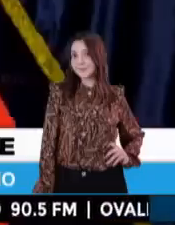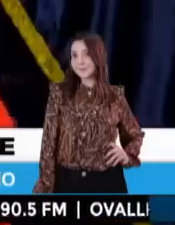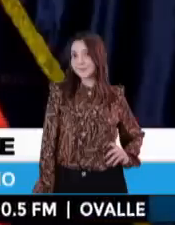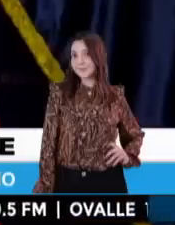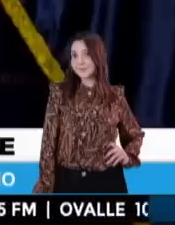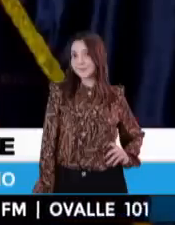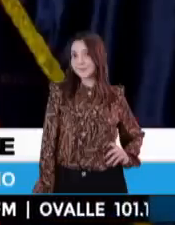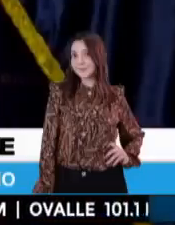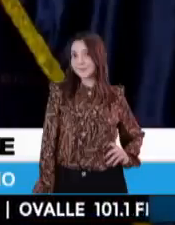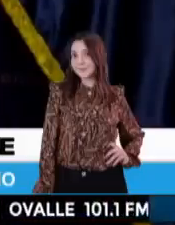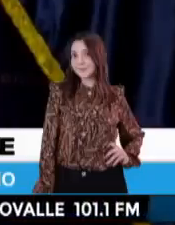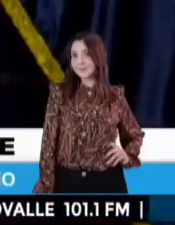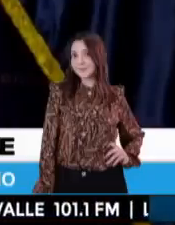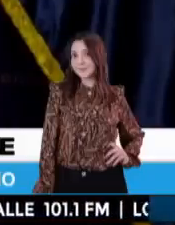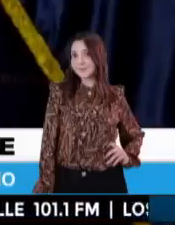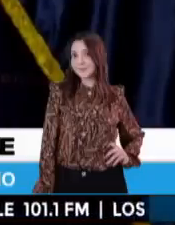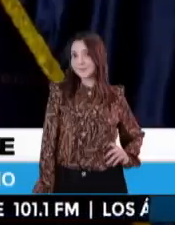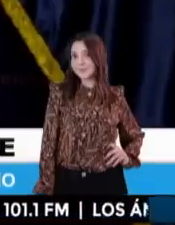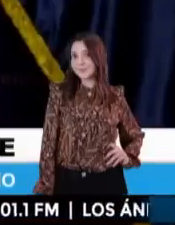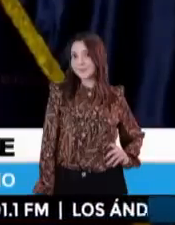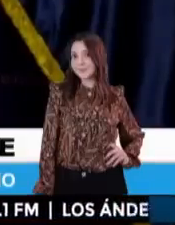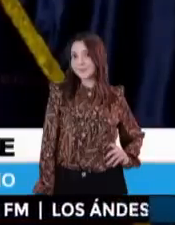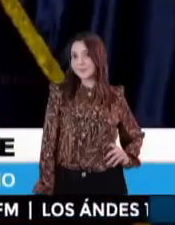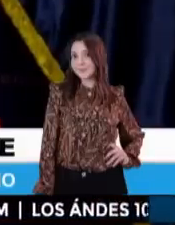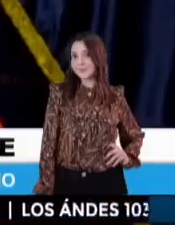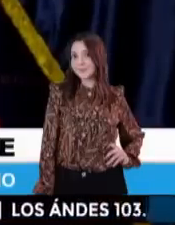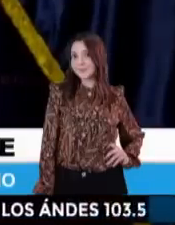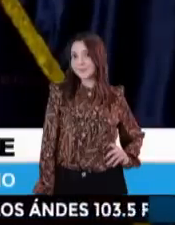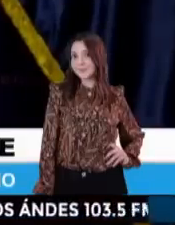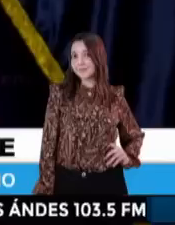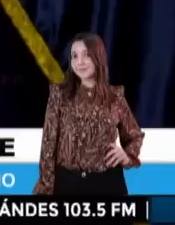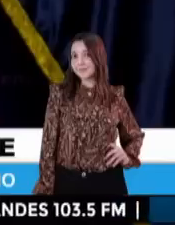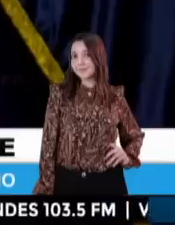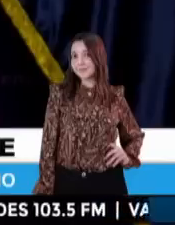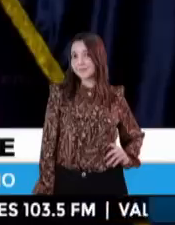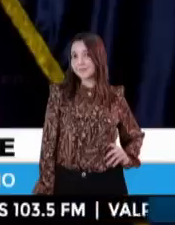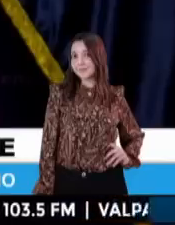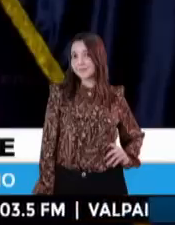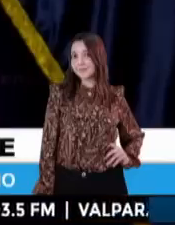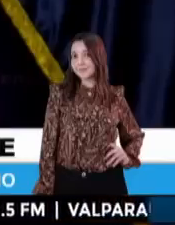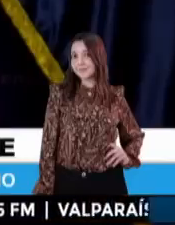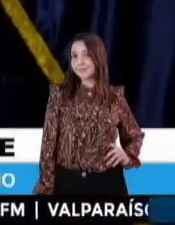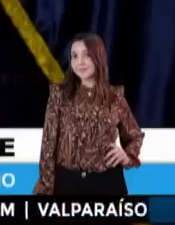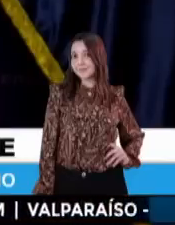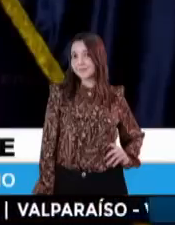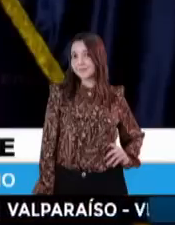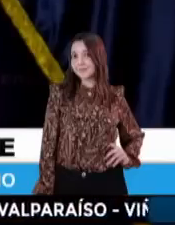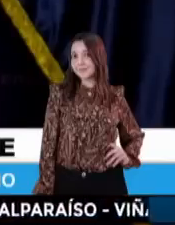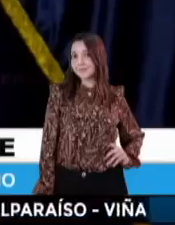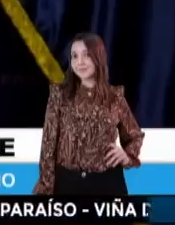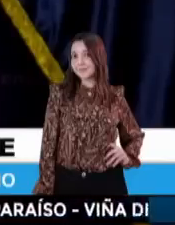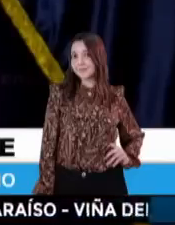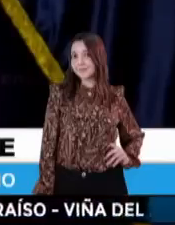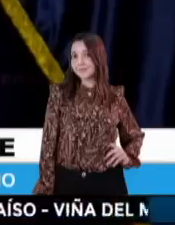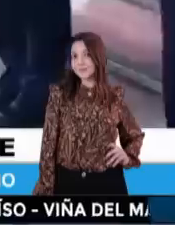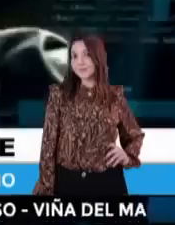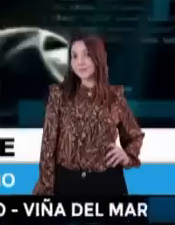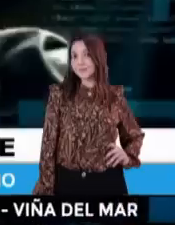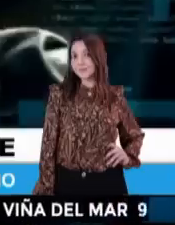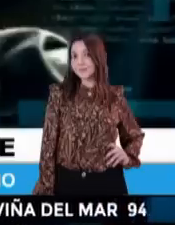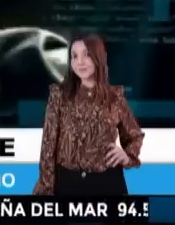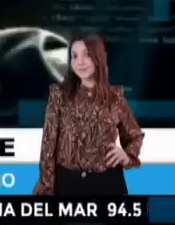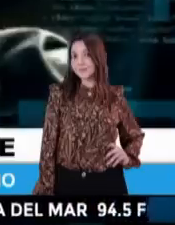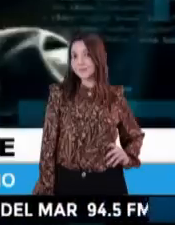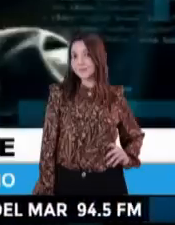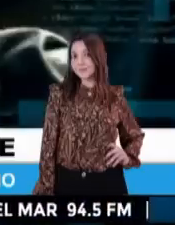vulneraciones, también se tiene que establecer ¿cuál será la hoja de ruta para fortalecer la ciberseguridad nacional? Para conocer